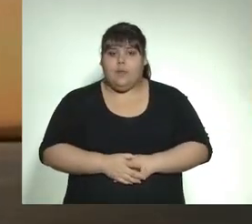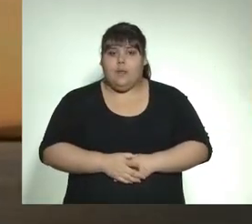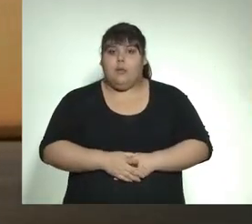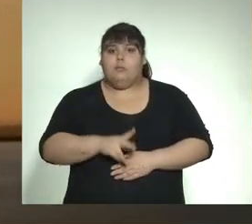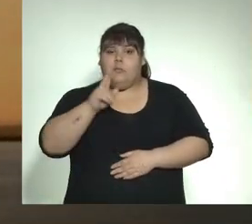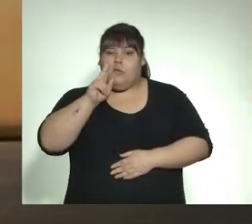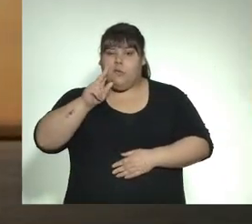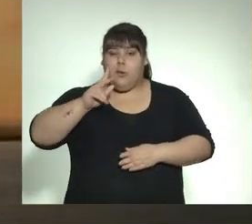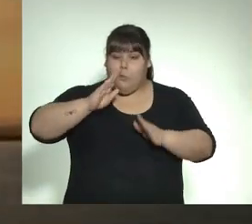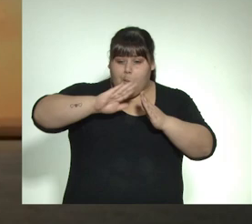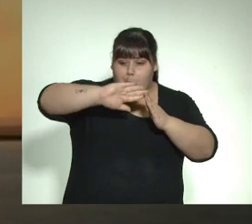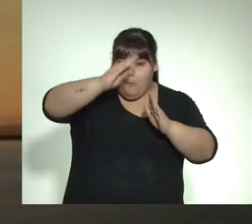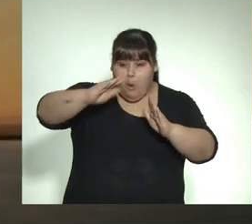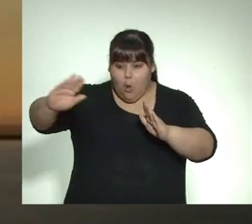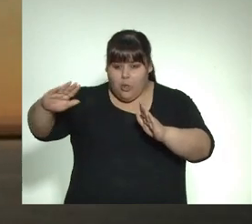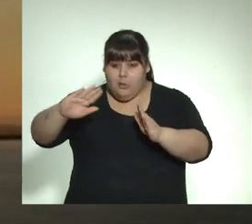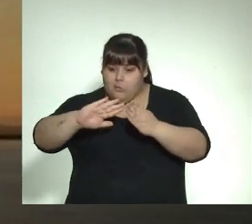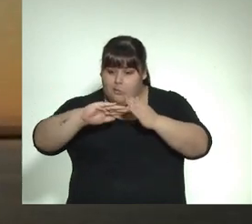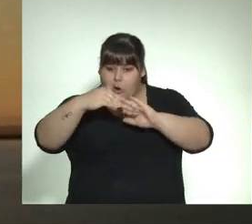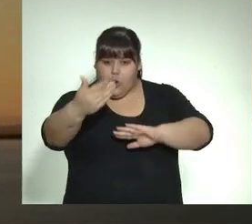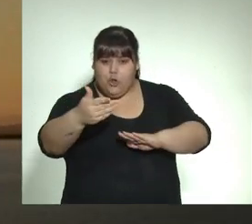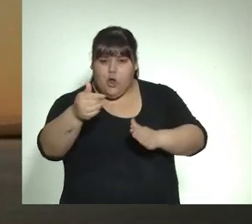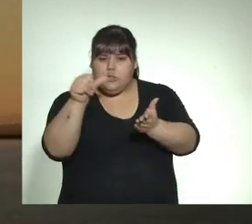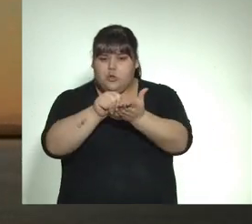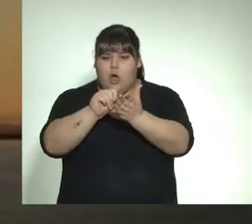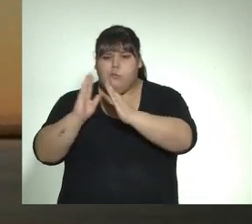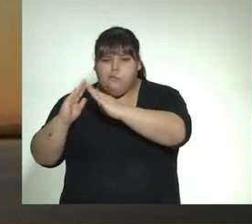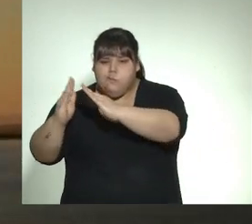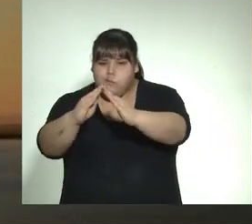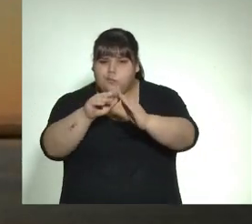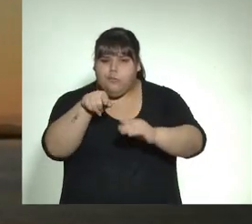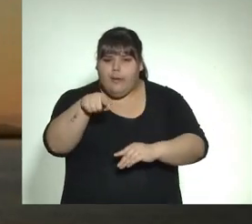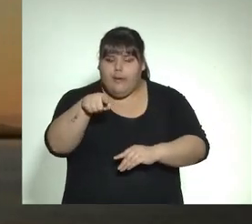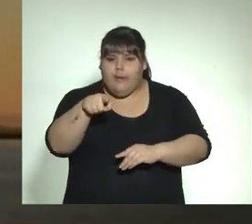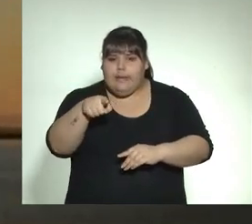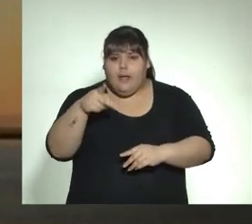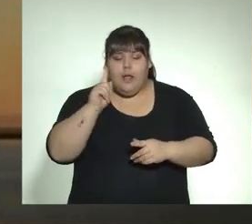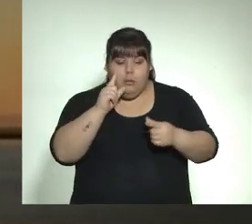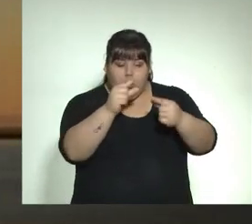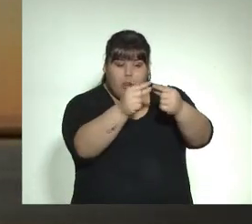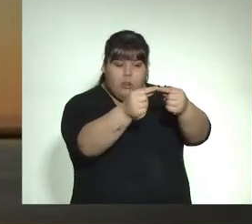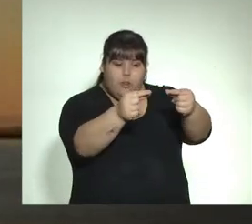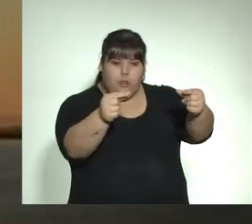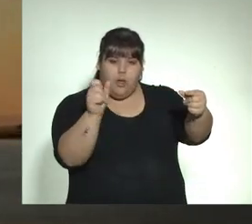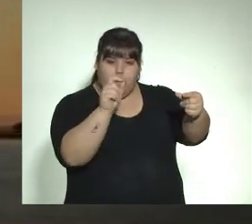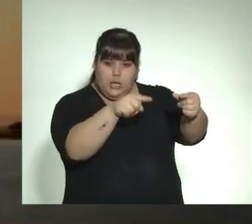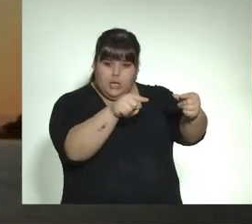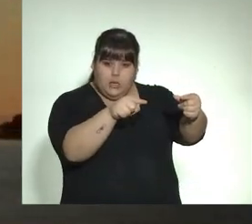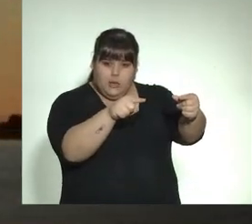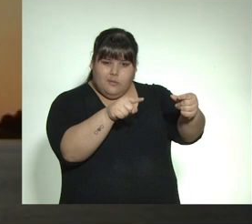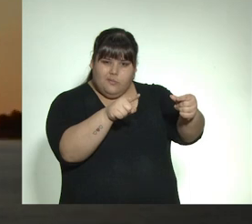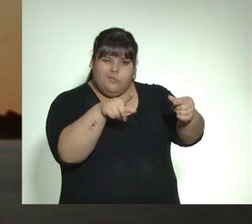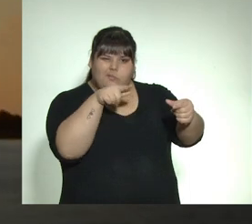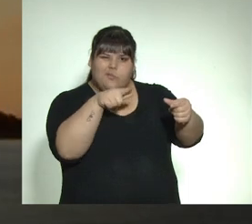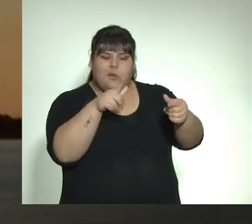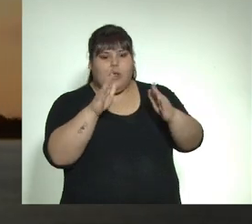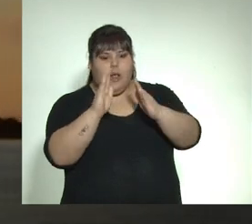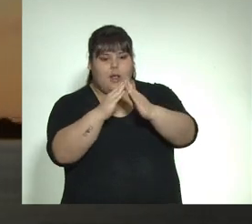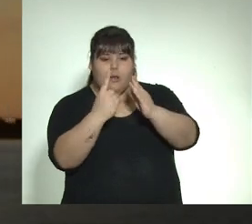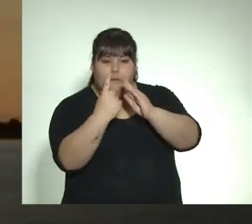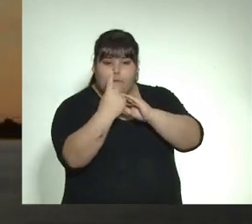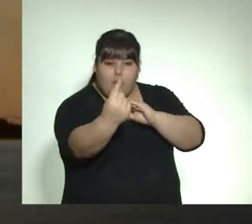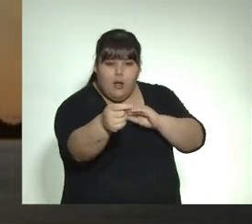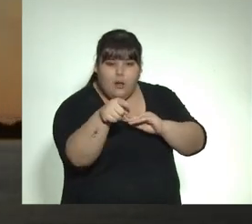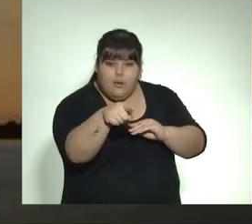Del otro lado de este monte que vos ves, estaba la ciudad. Ajá. Digamos, esa lengüeta que daba ahí, diríamos, esas eran las casas